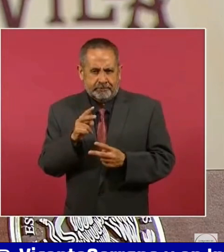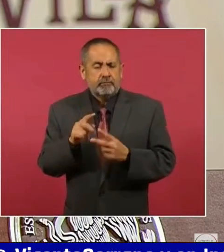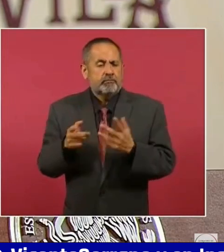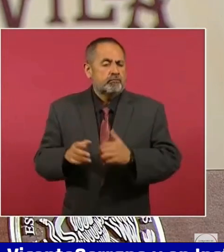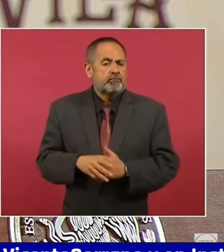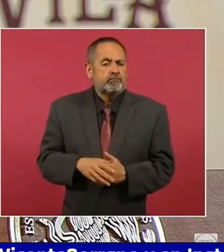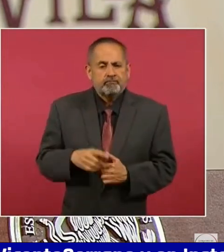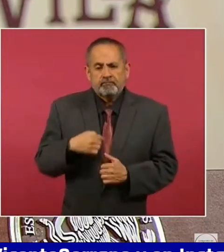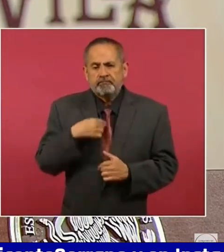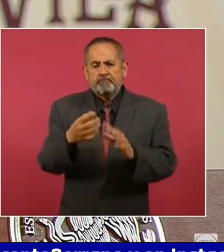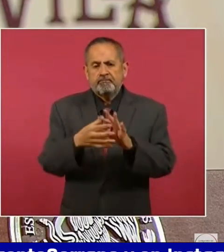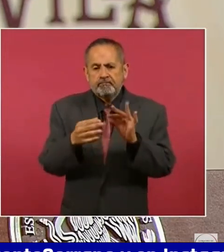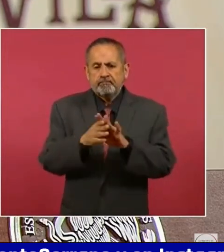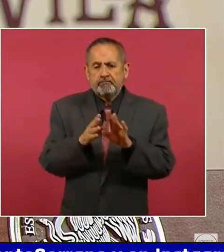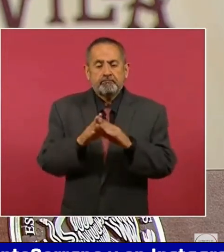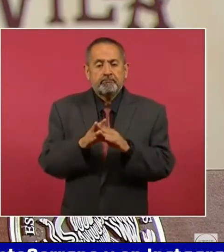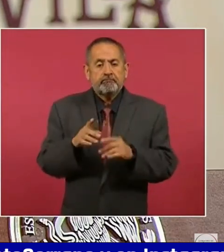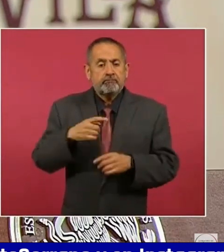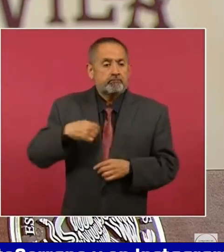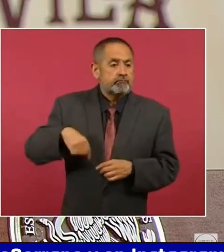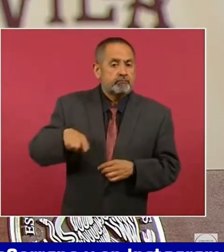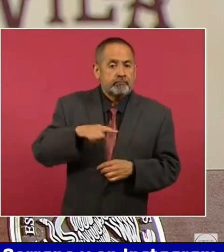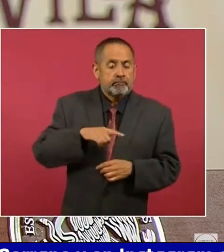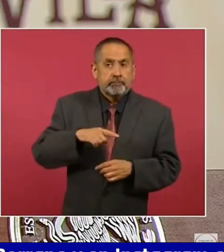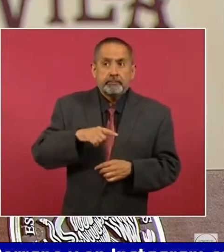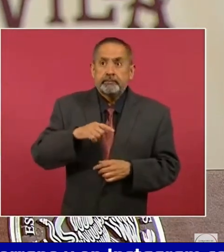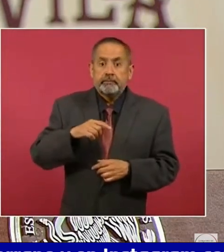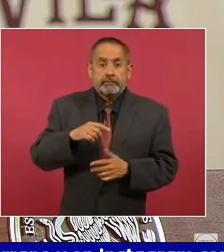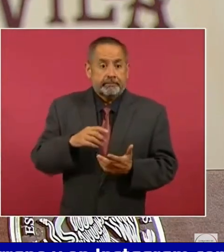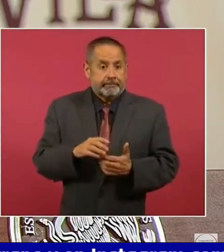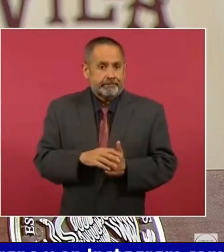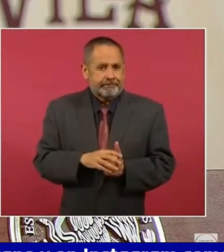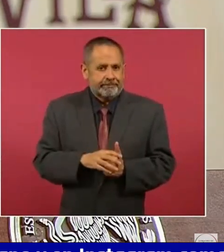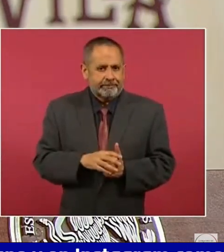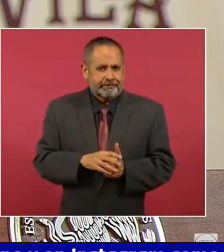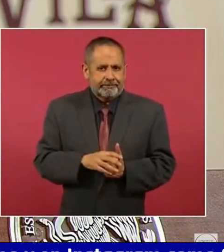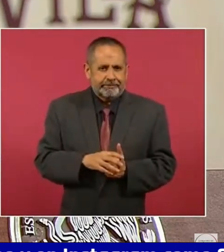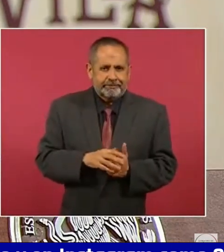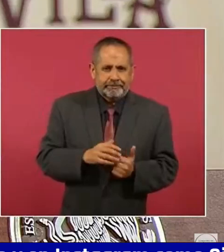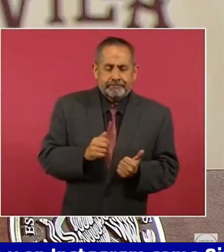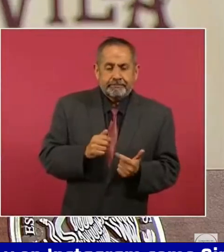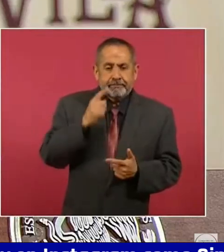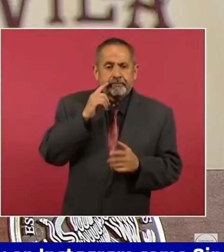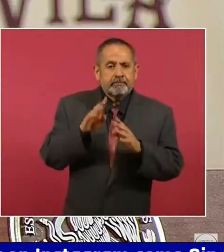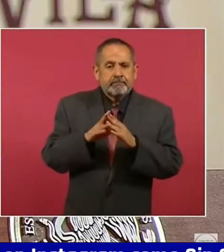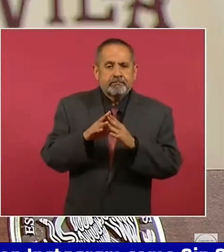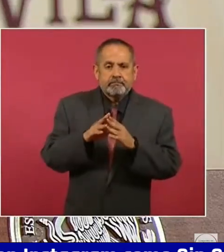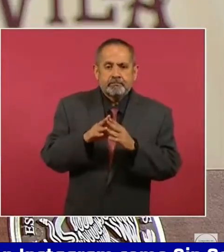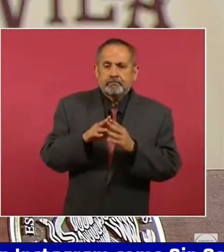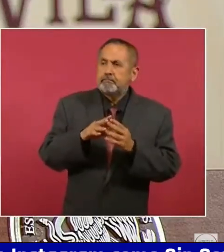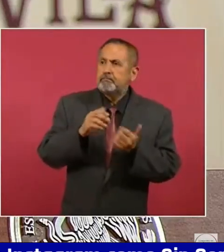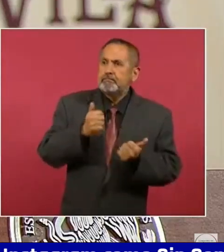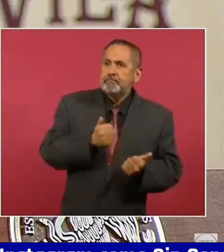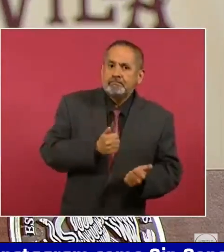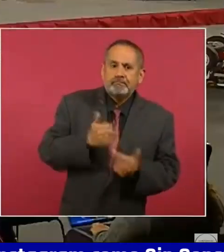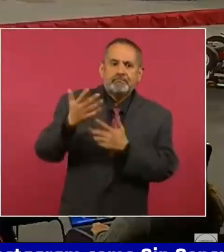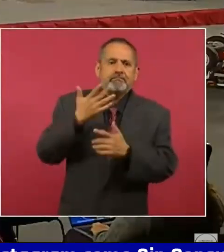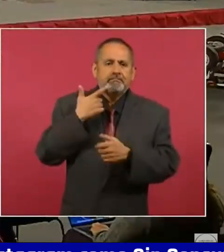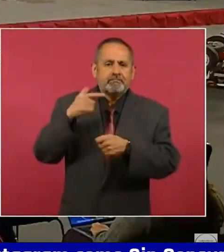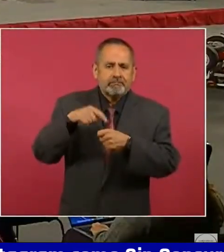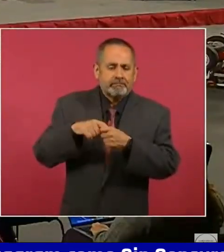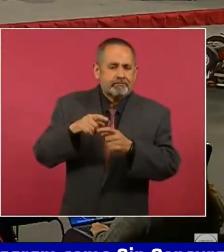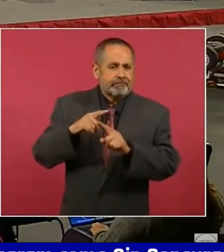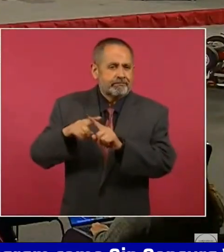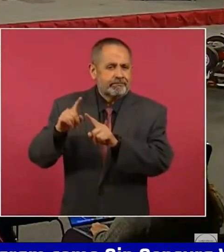disminuyendo las importaciones en esta administración, las importaciones de gasolinas. Presidente, me